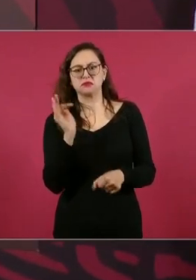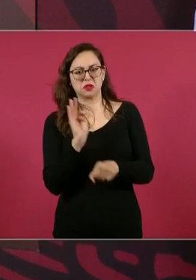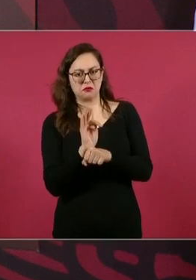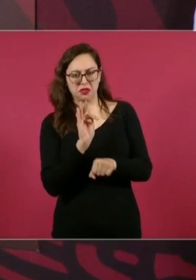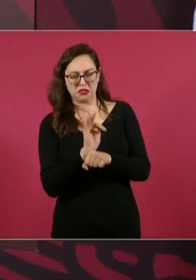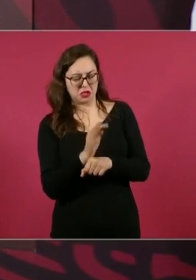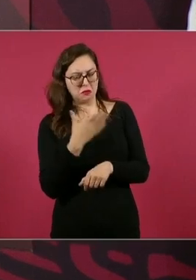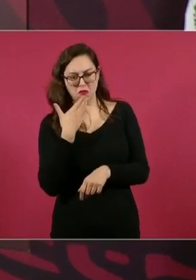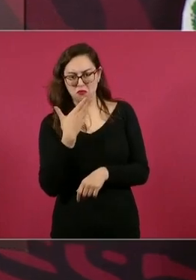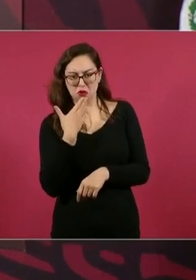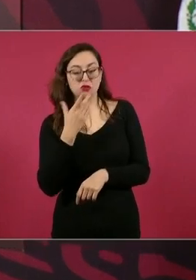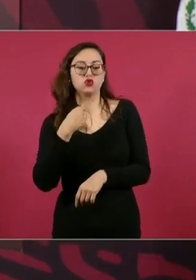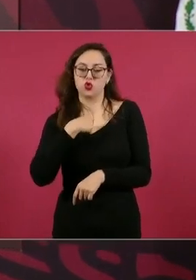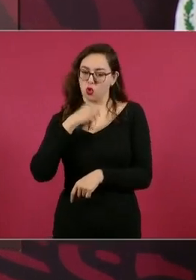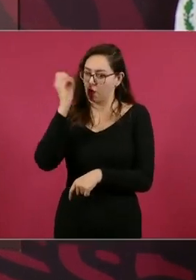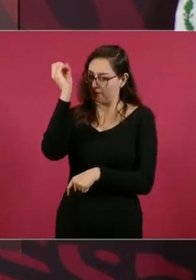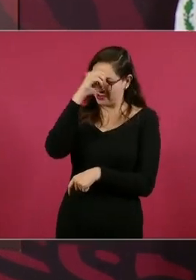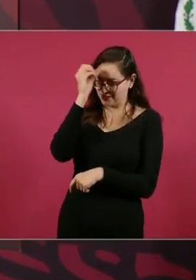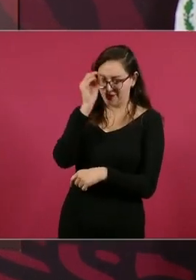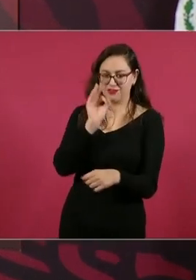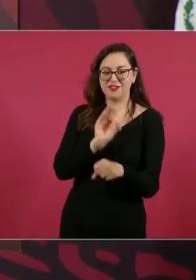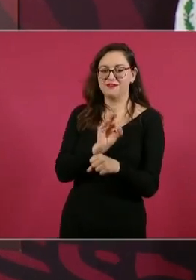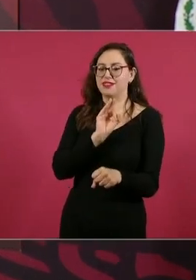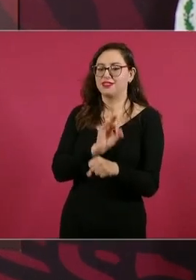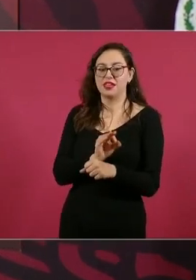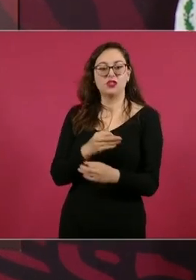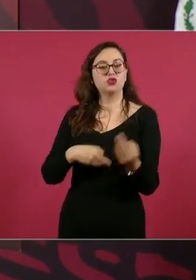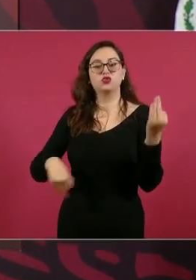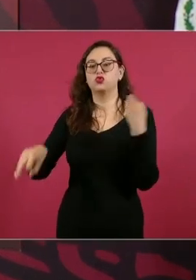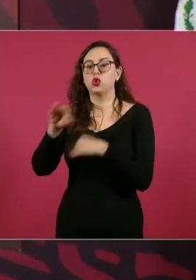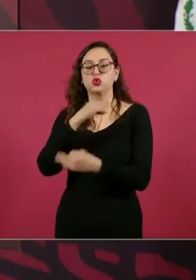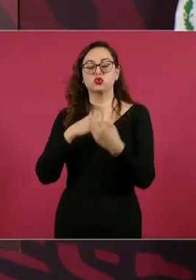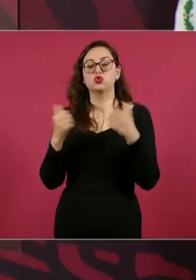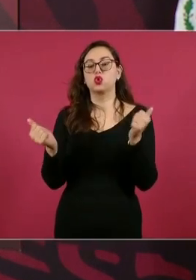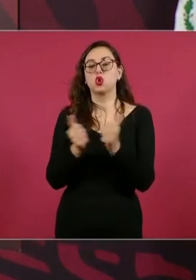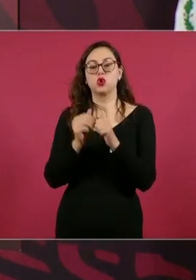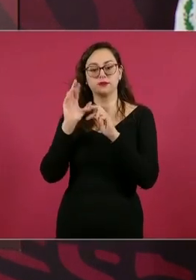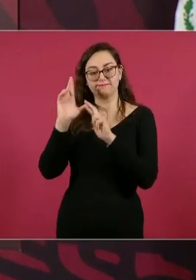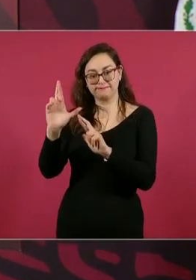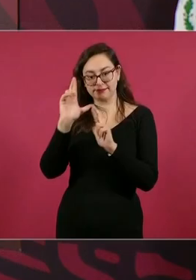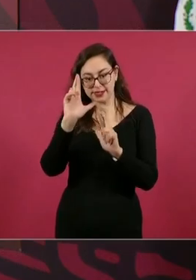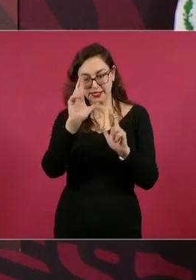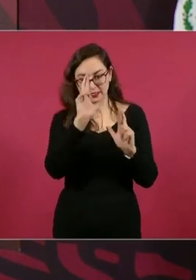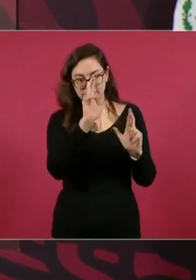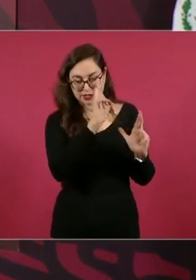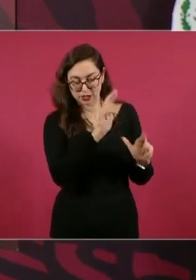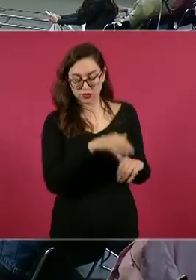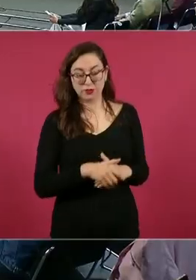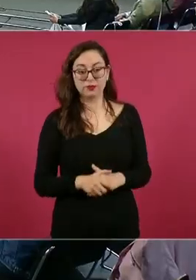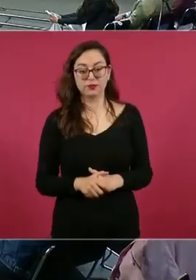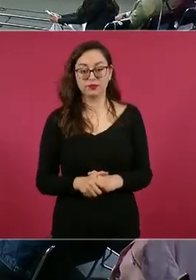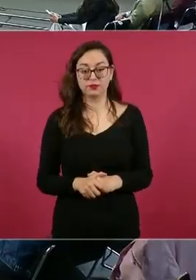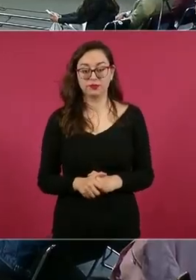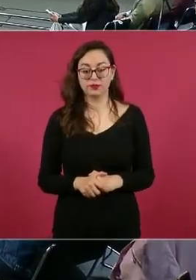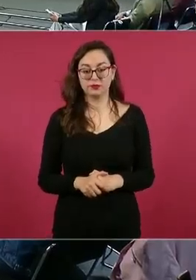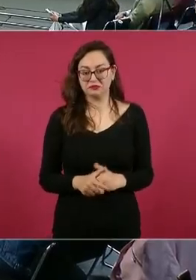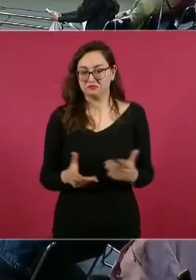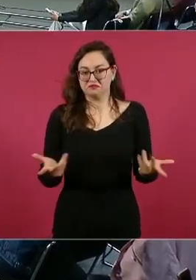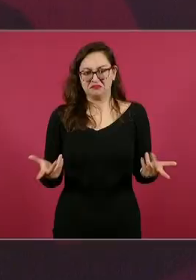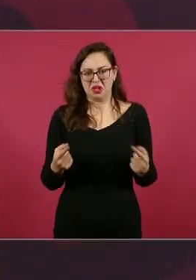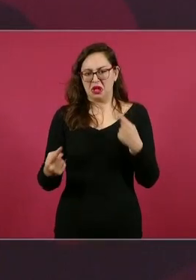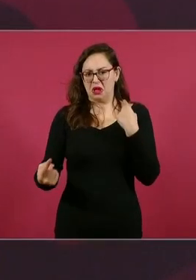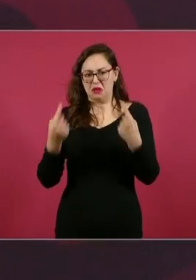las tengo también todos y nos debemos respetar además no